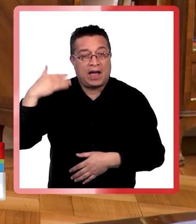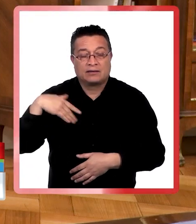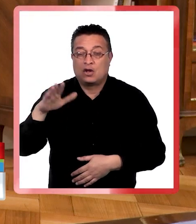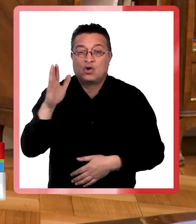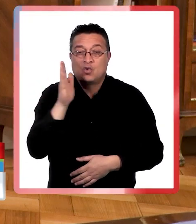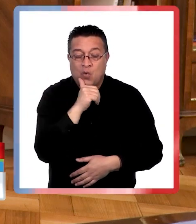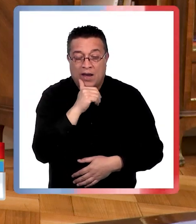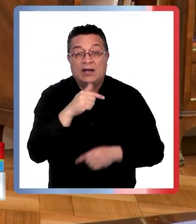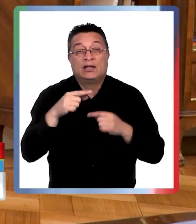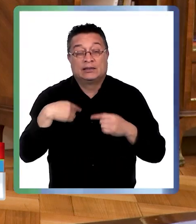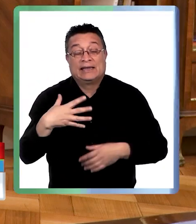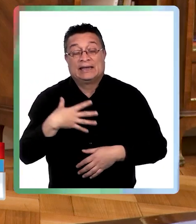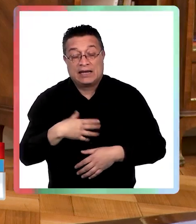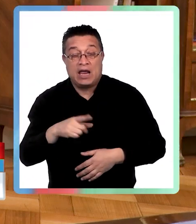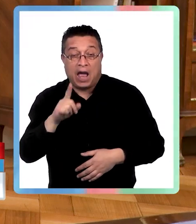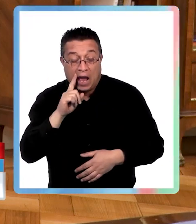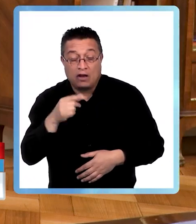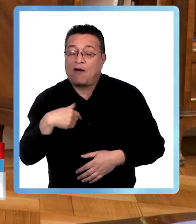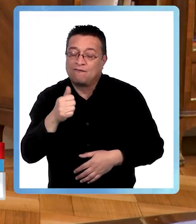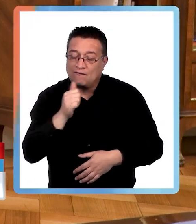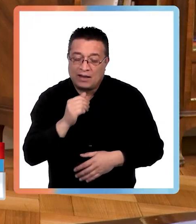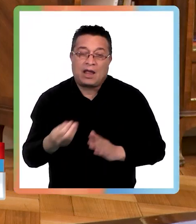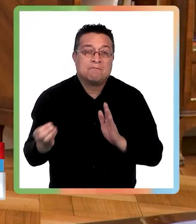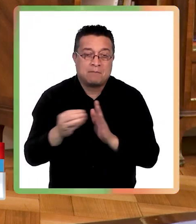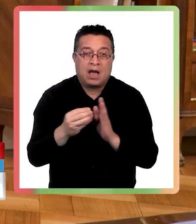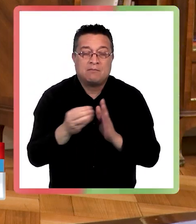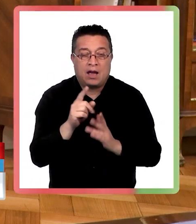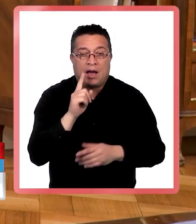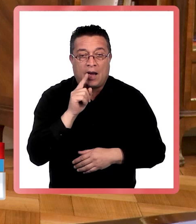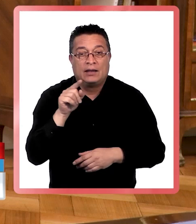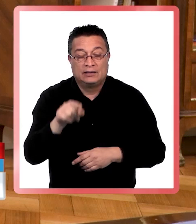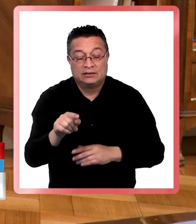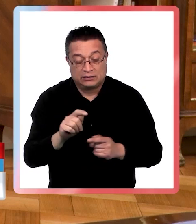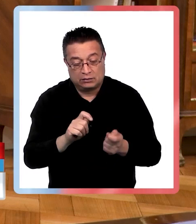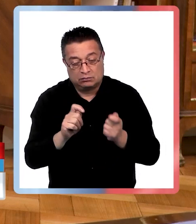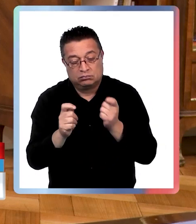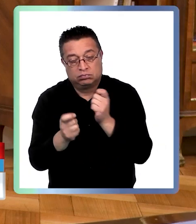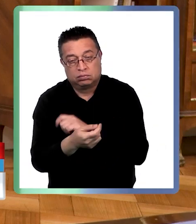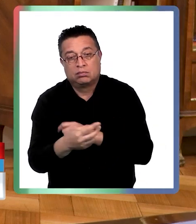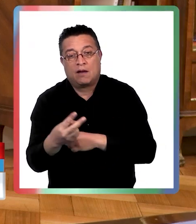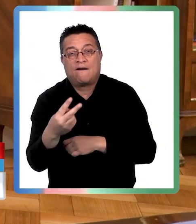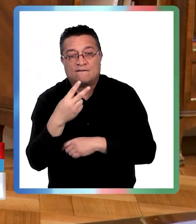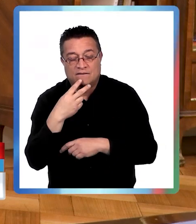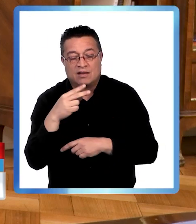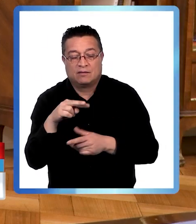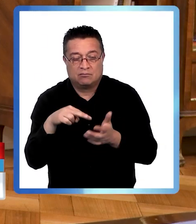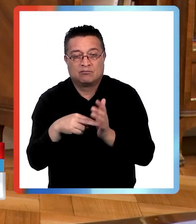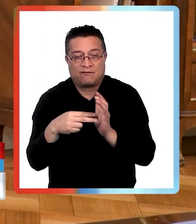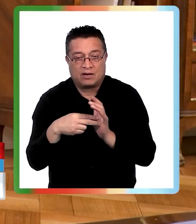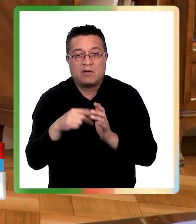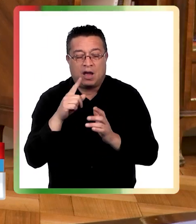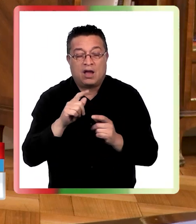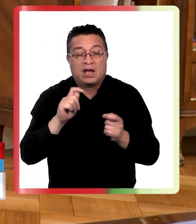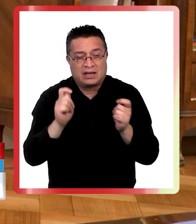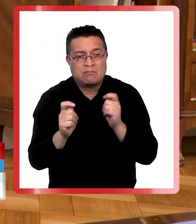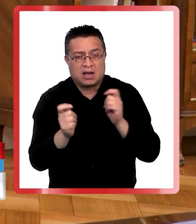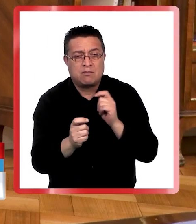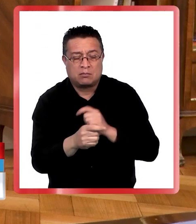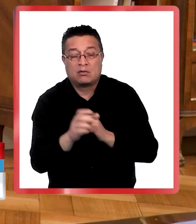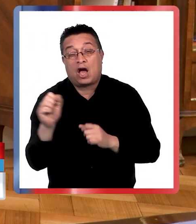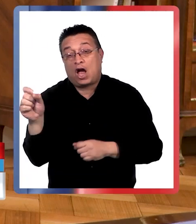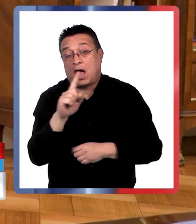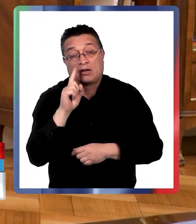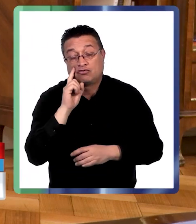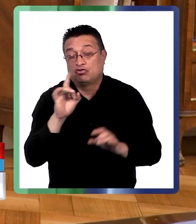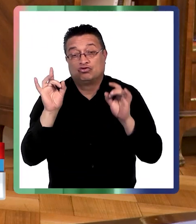hay y lo que uno quisiera que hubiera todavía no hay. Y en esa transición ciertamente se viven complejidades. Los cambios son siempre un poco